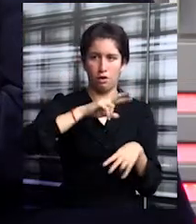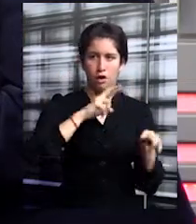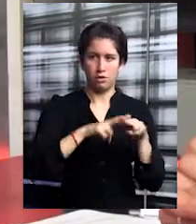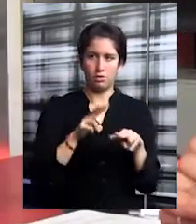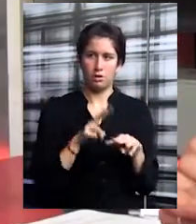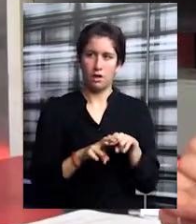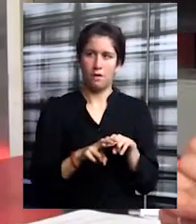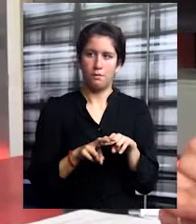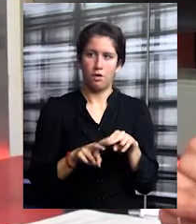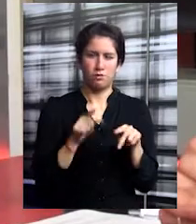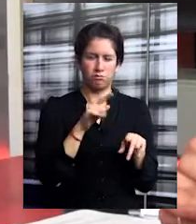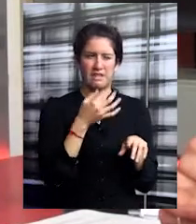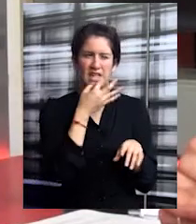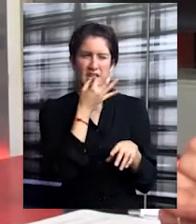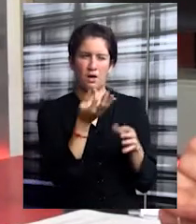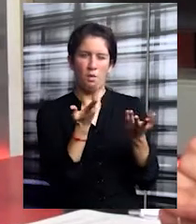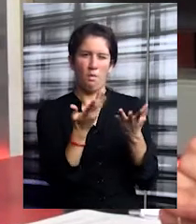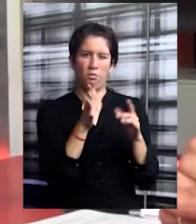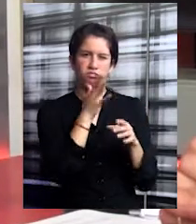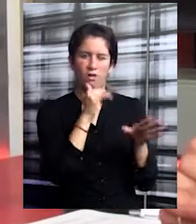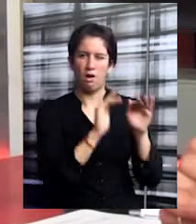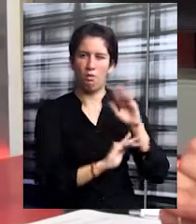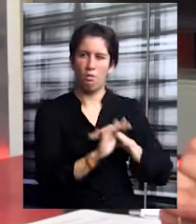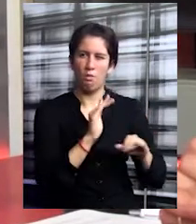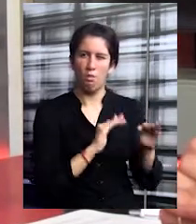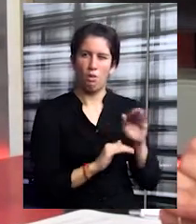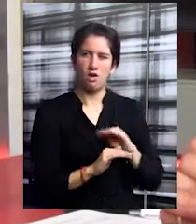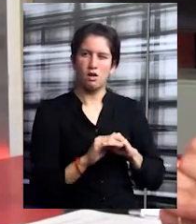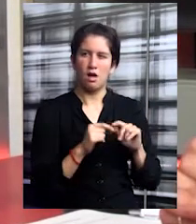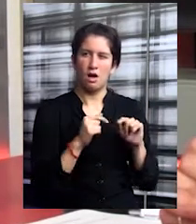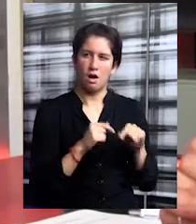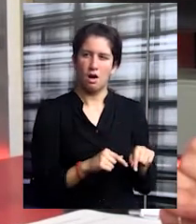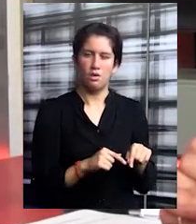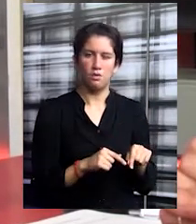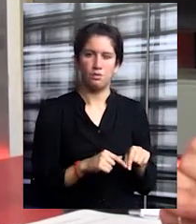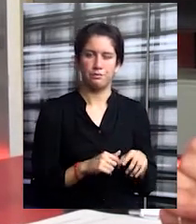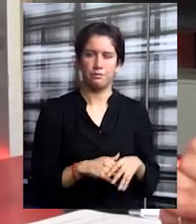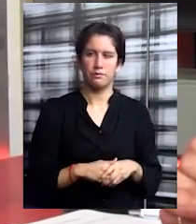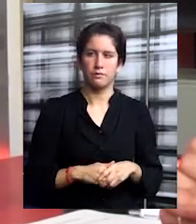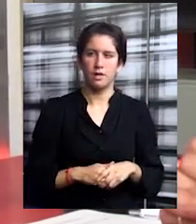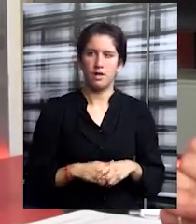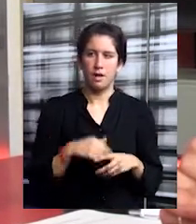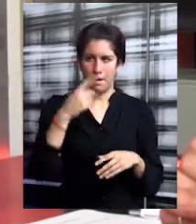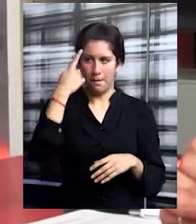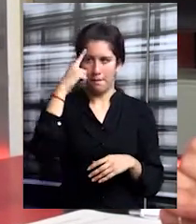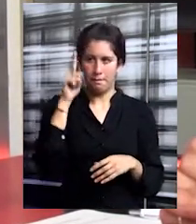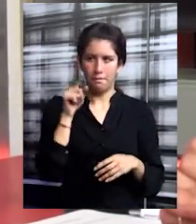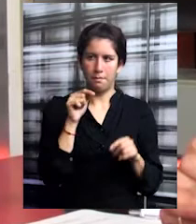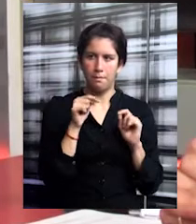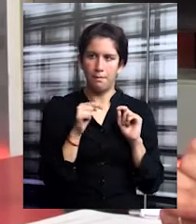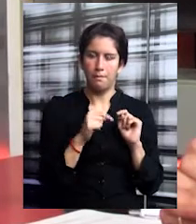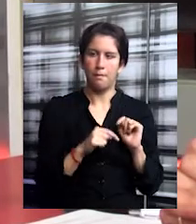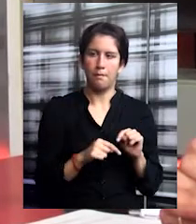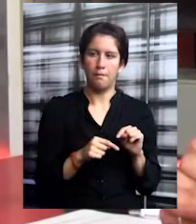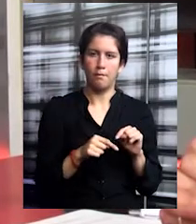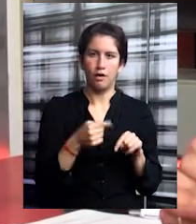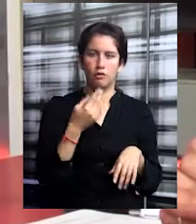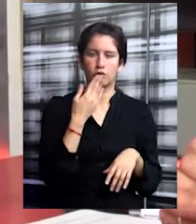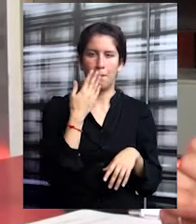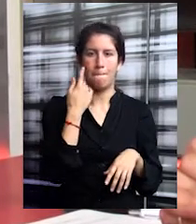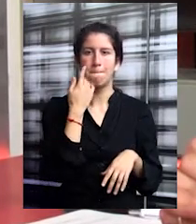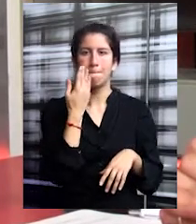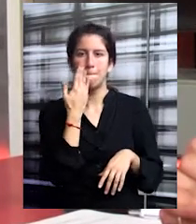sería muy descuidado decir que nosotros no hemos tenido ciertas medidas. Por supuesto que las hemos tenido, pero son, como te decía recién, para solucionar una